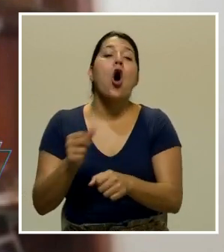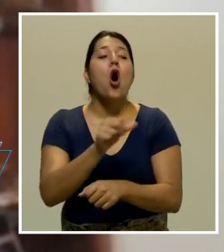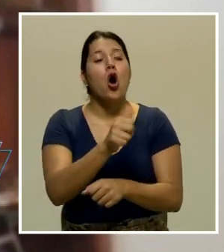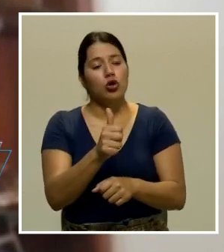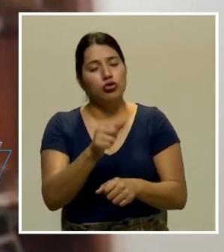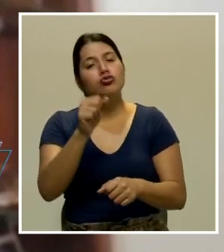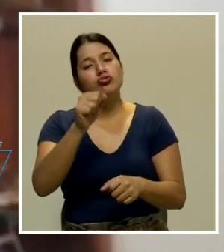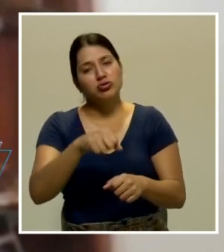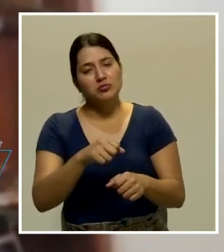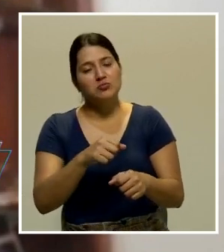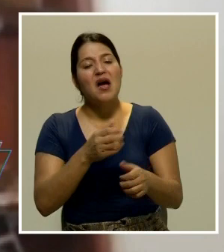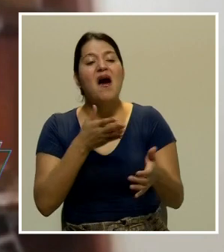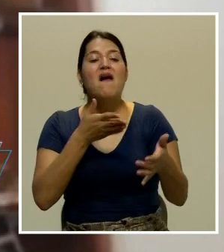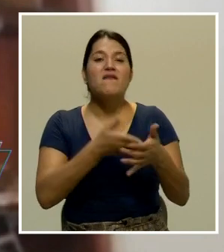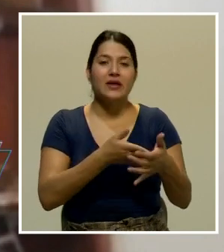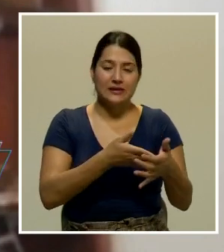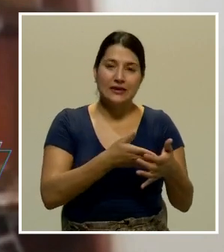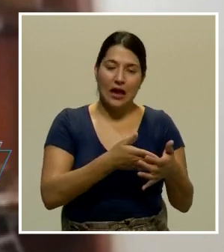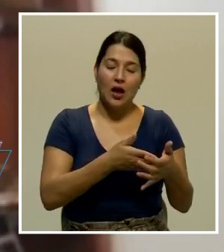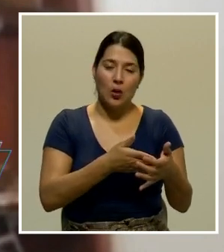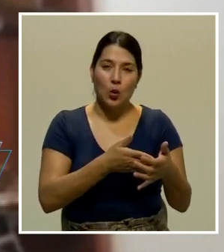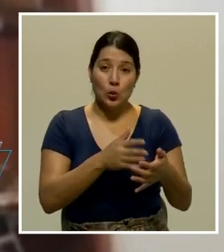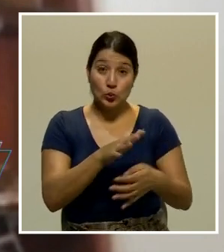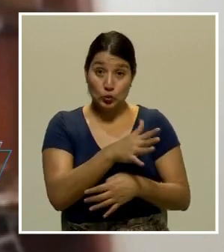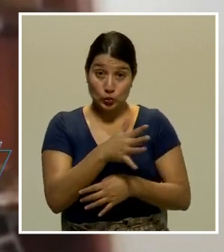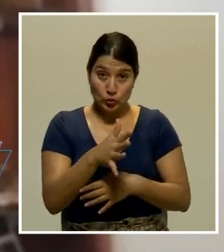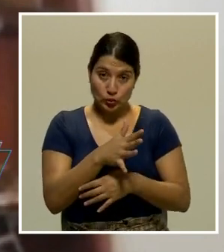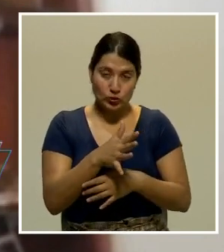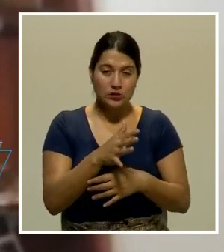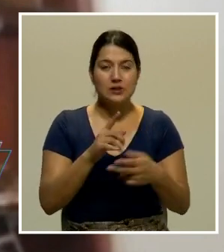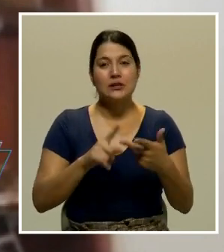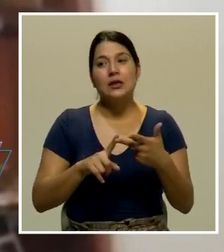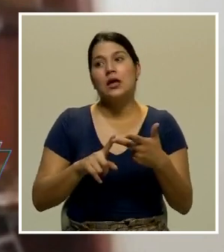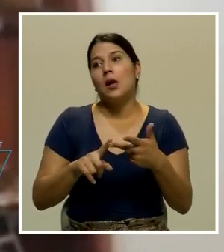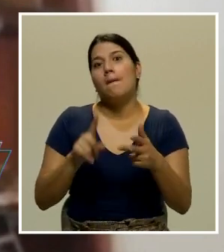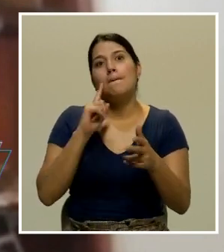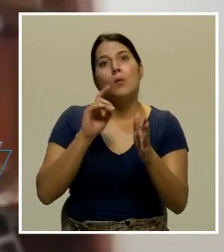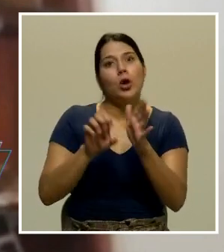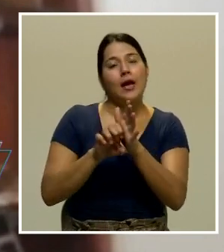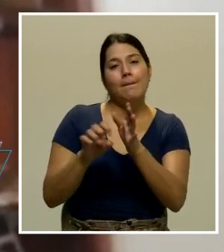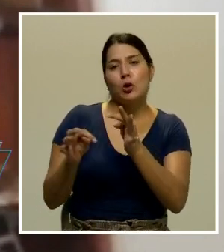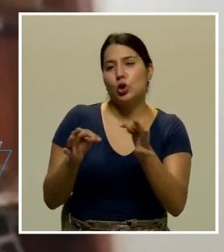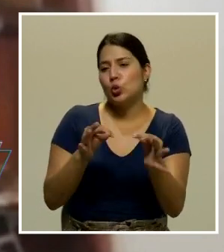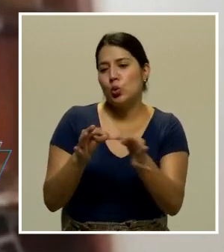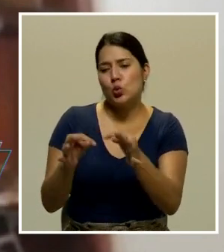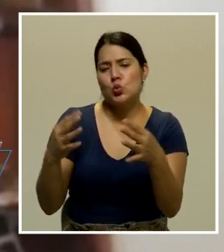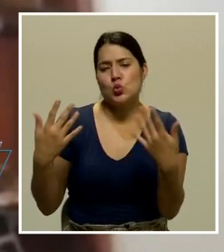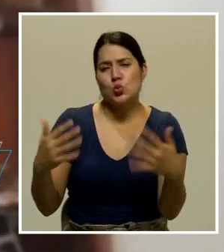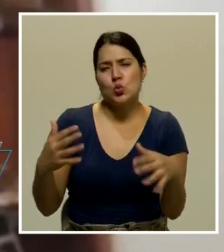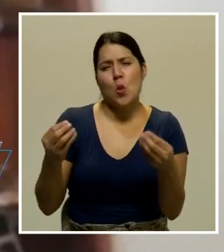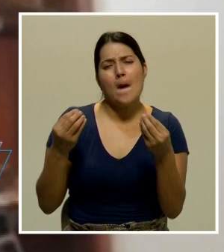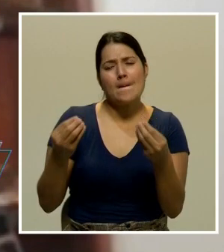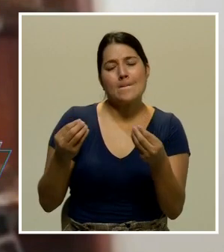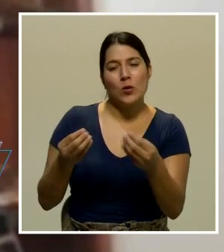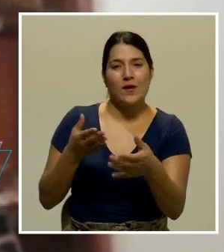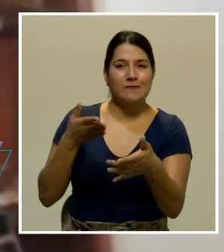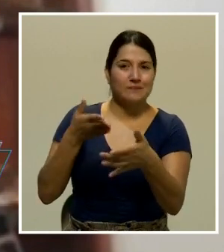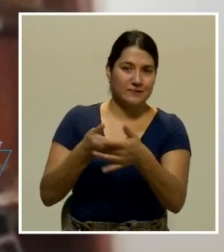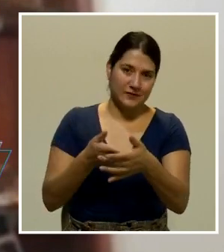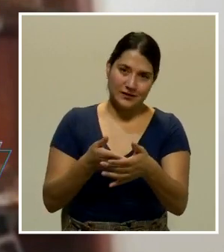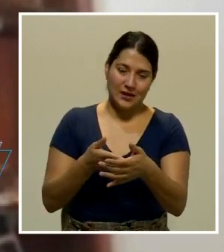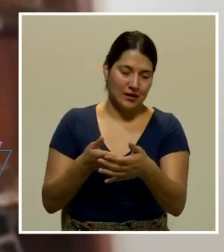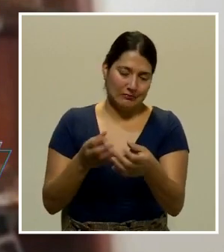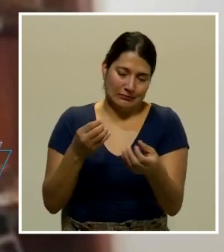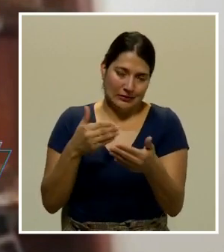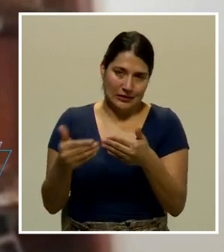parcial que evidentemente les lesiona mucho, y el sector turismo, que ha sido muy, muy afectado prácticamente